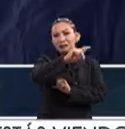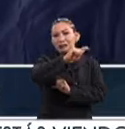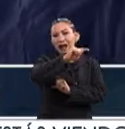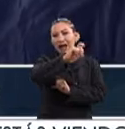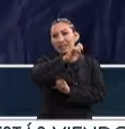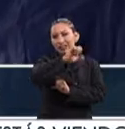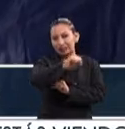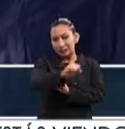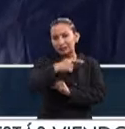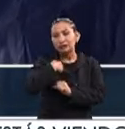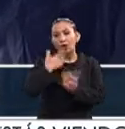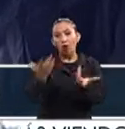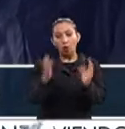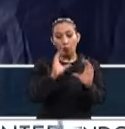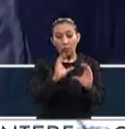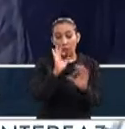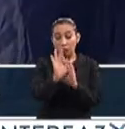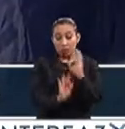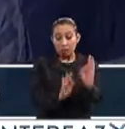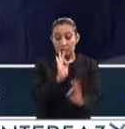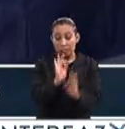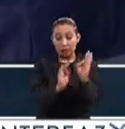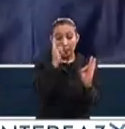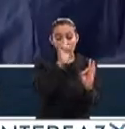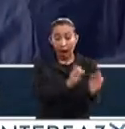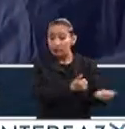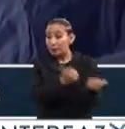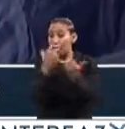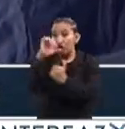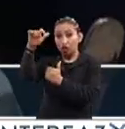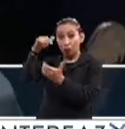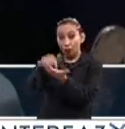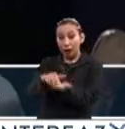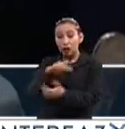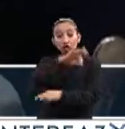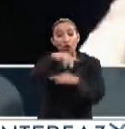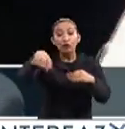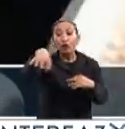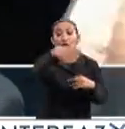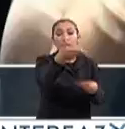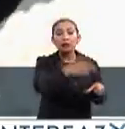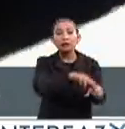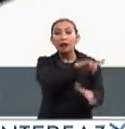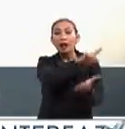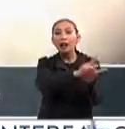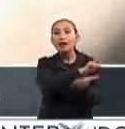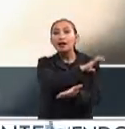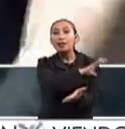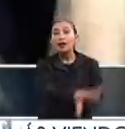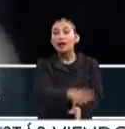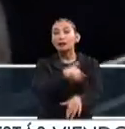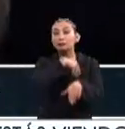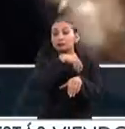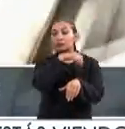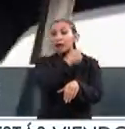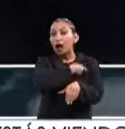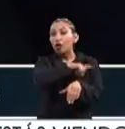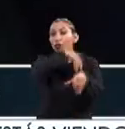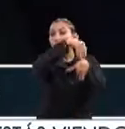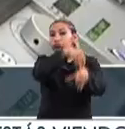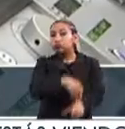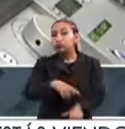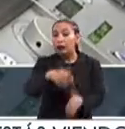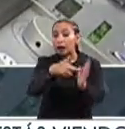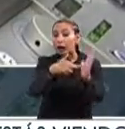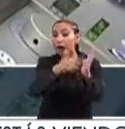la obtención de estos órganos con fines de trasplante, todos estos hospitales se rigen bajo la Ley General de Salud, que tiene todo